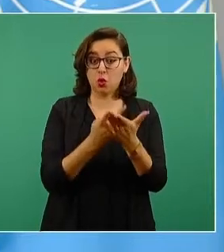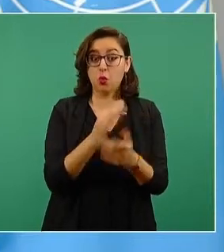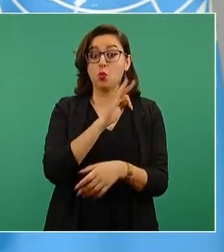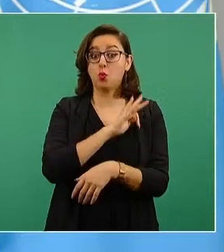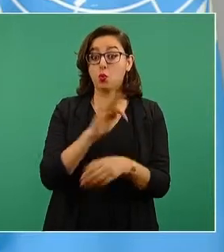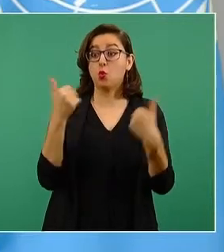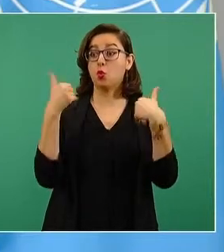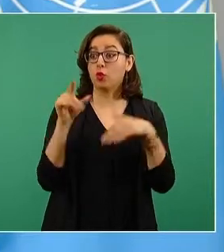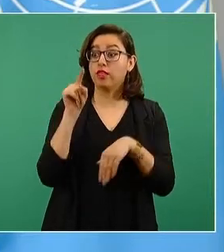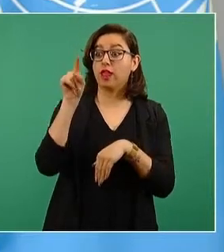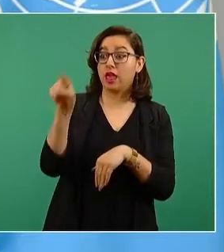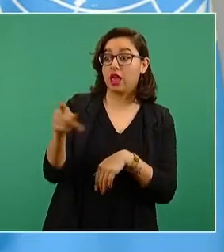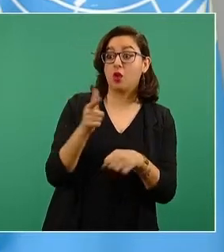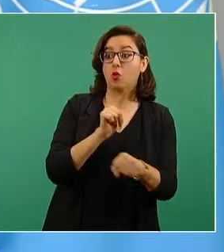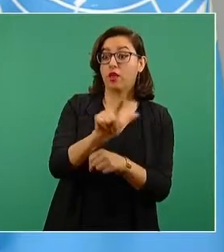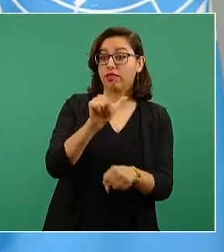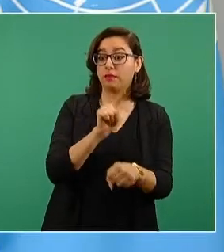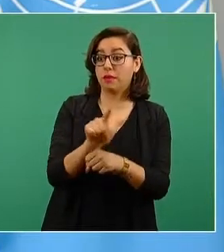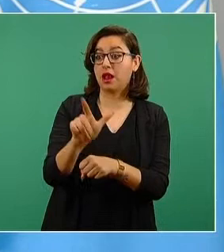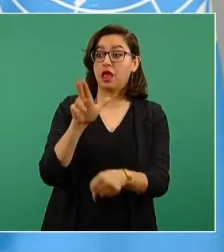El Salvador,